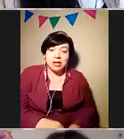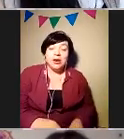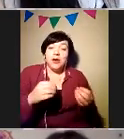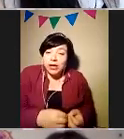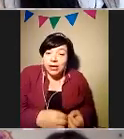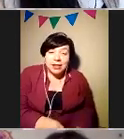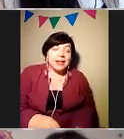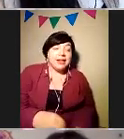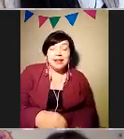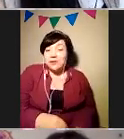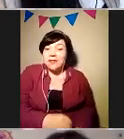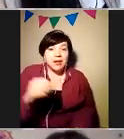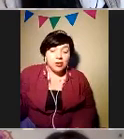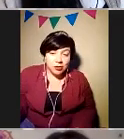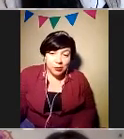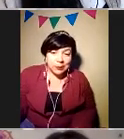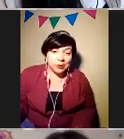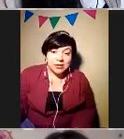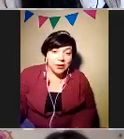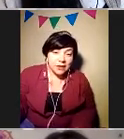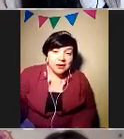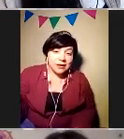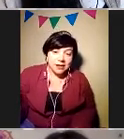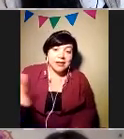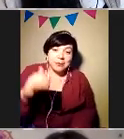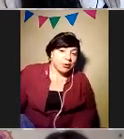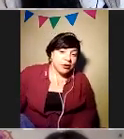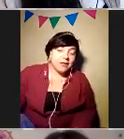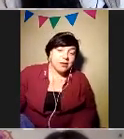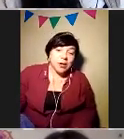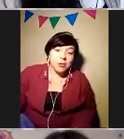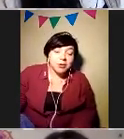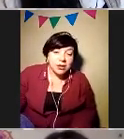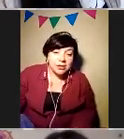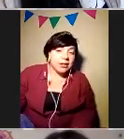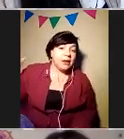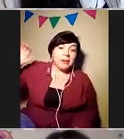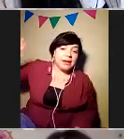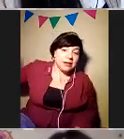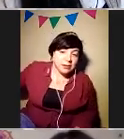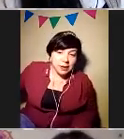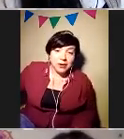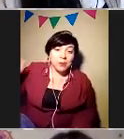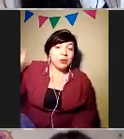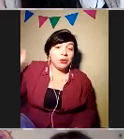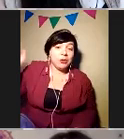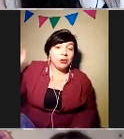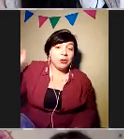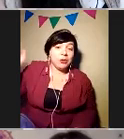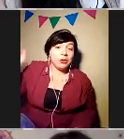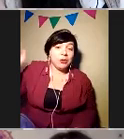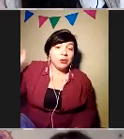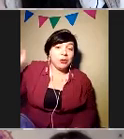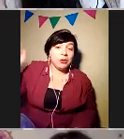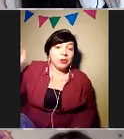desierto se está llenando de basura, en Haití vive con un montón de cerros de productos de basura, de productos textiles, en Bangladesh igual, en un